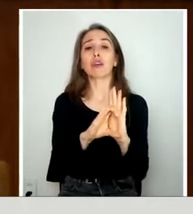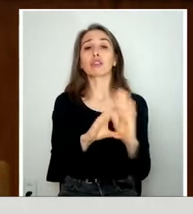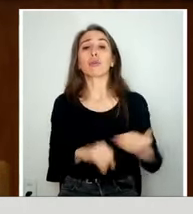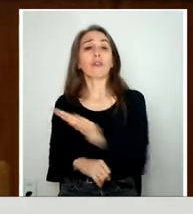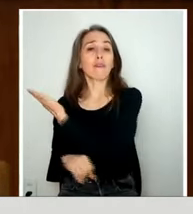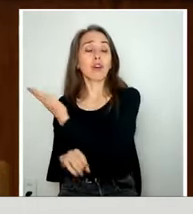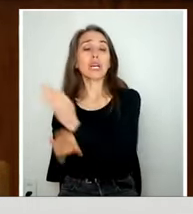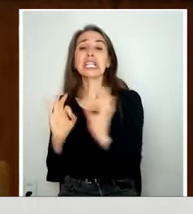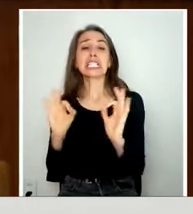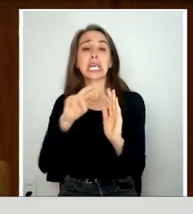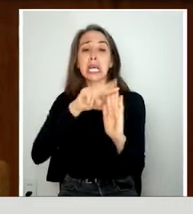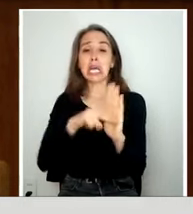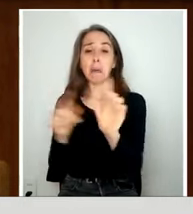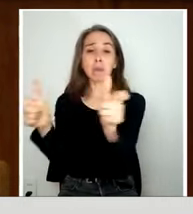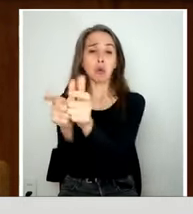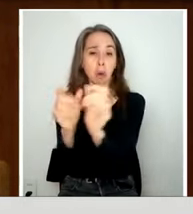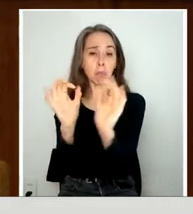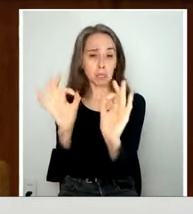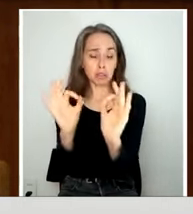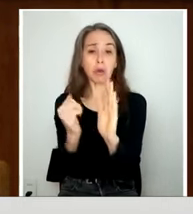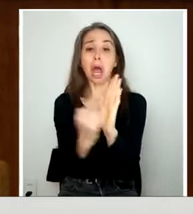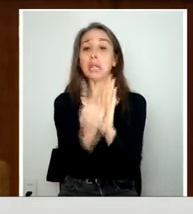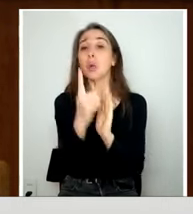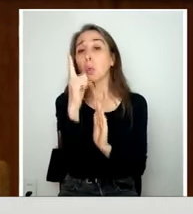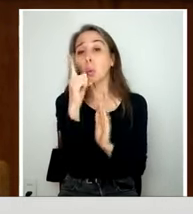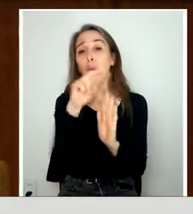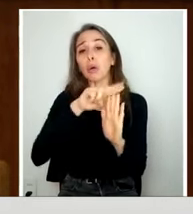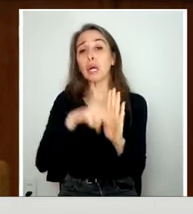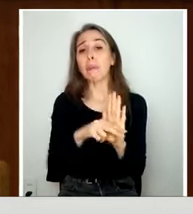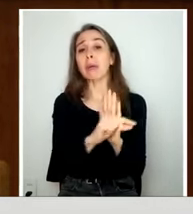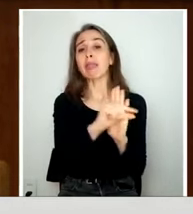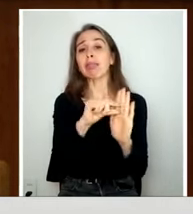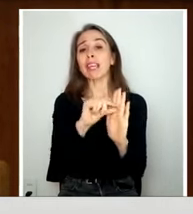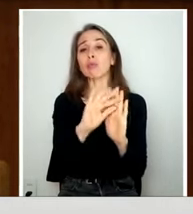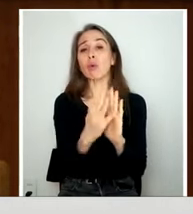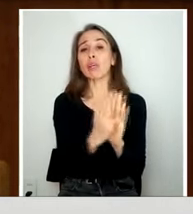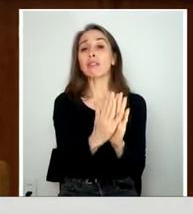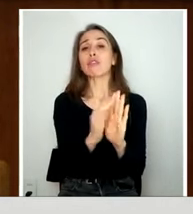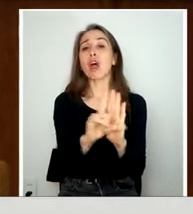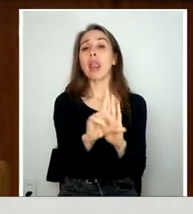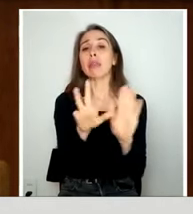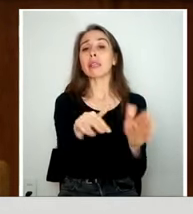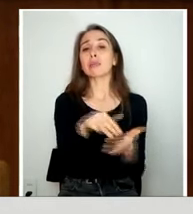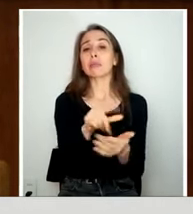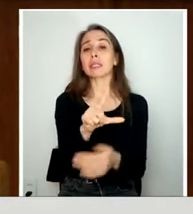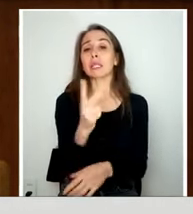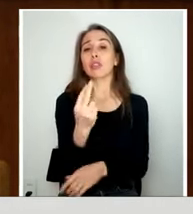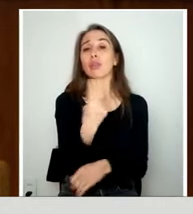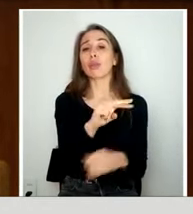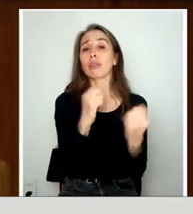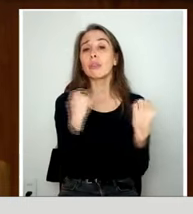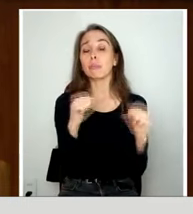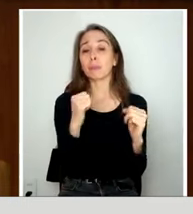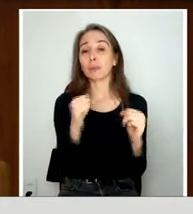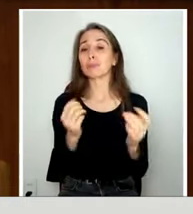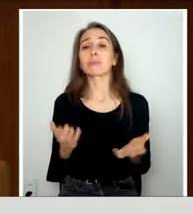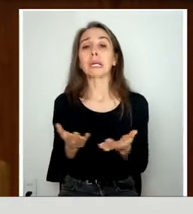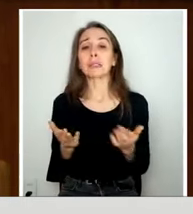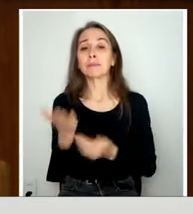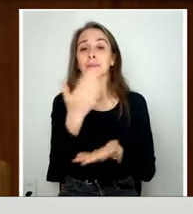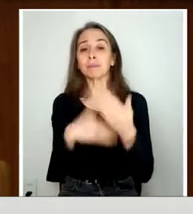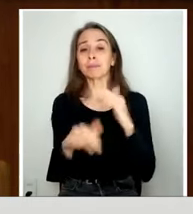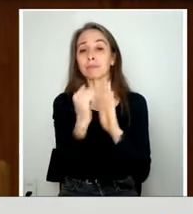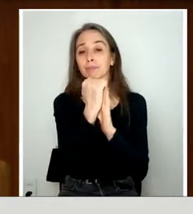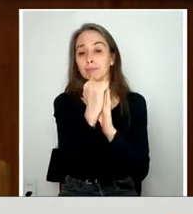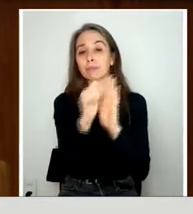se trata de un artículo único que modifica el título quinto de la ley 19.712 del deporte en el sentido de reemplazar los artículos 70